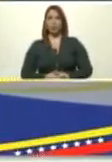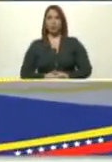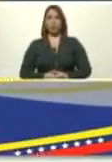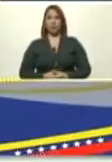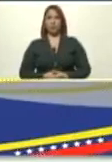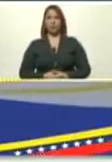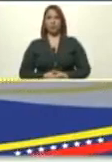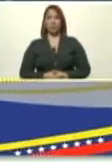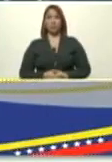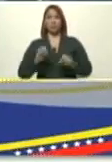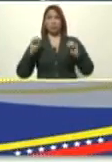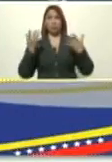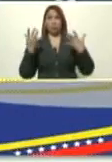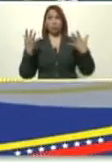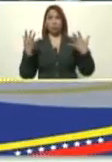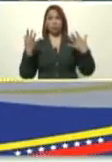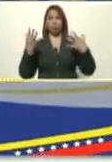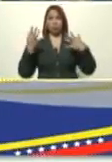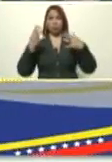y lograron unir